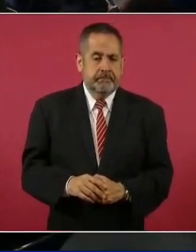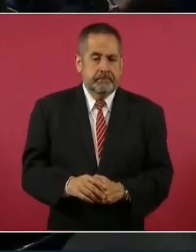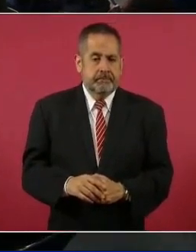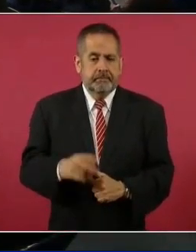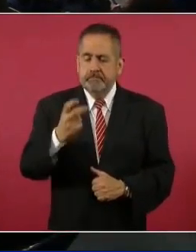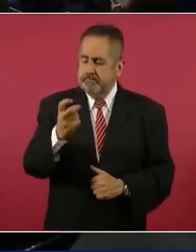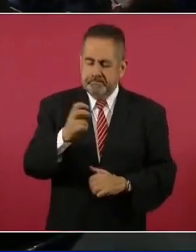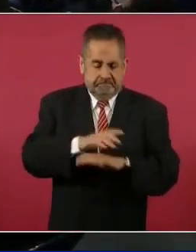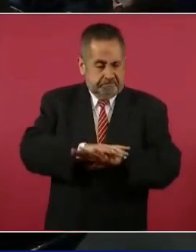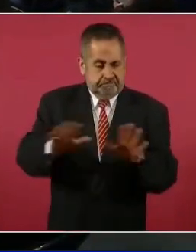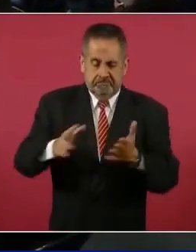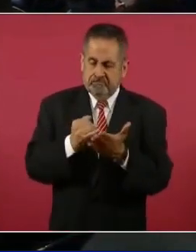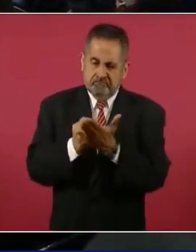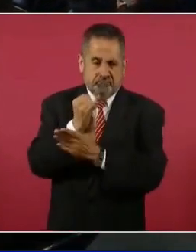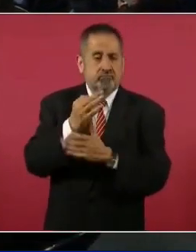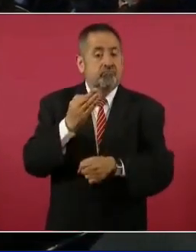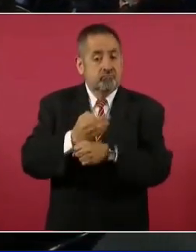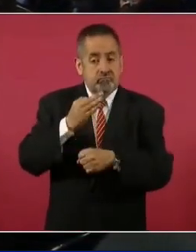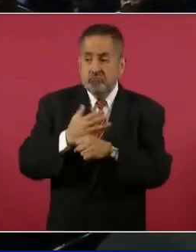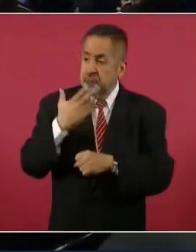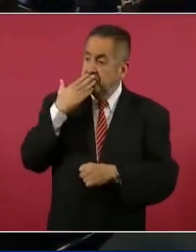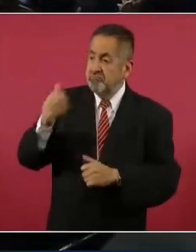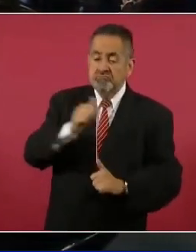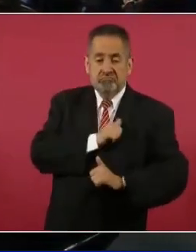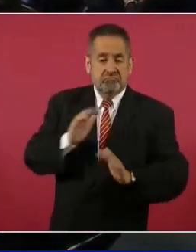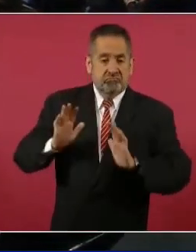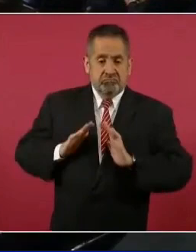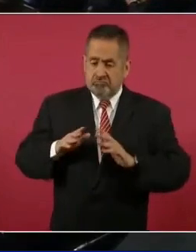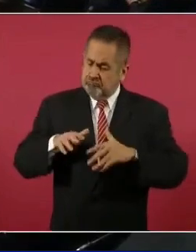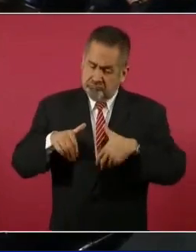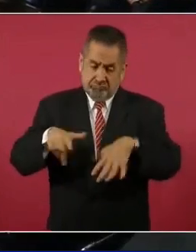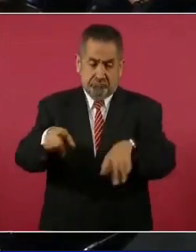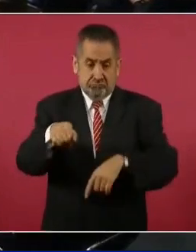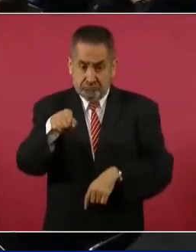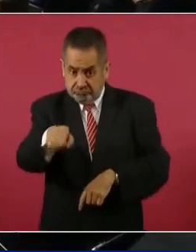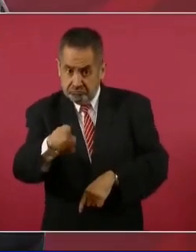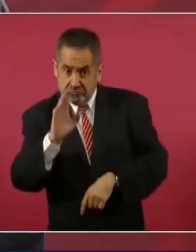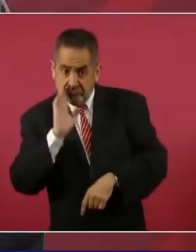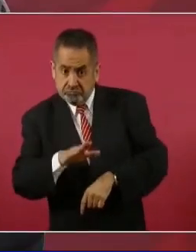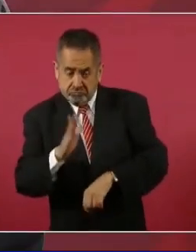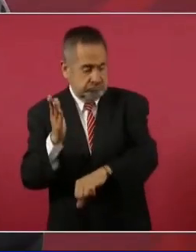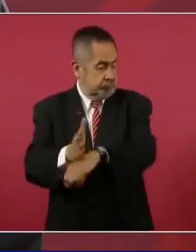Por eso está actuando muy bien el ejército ahora,